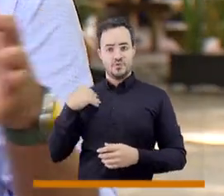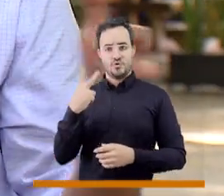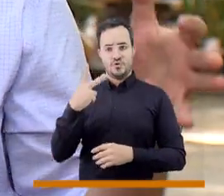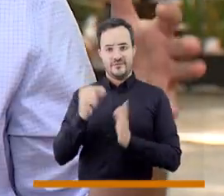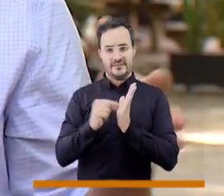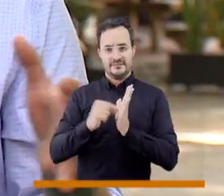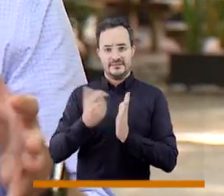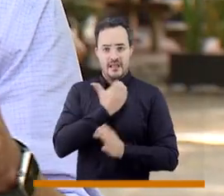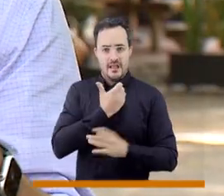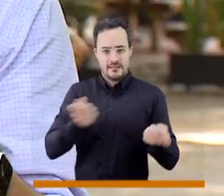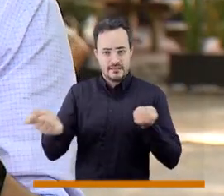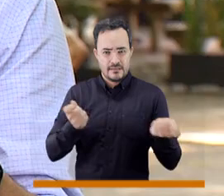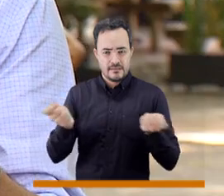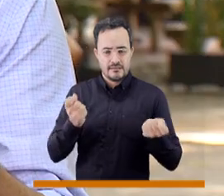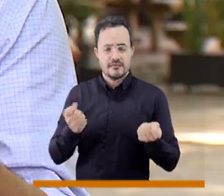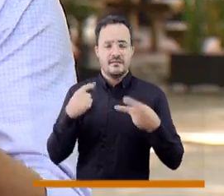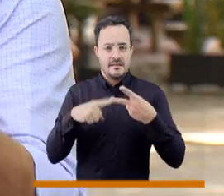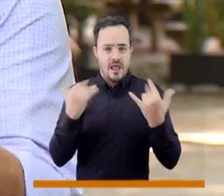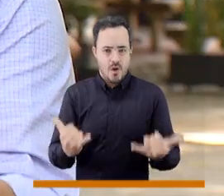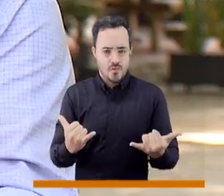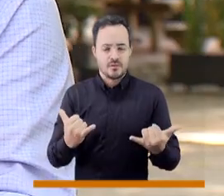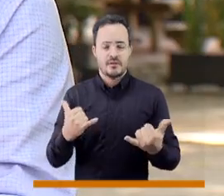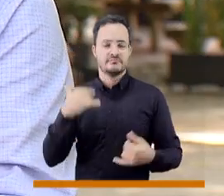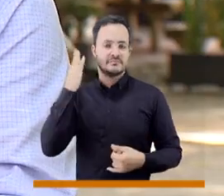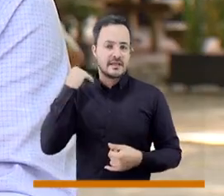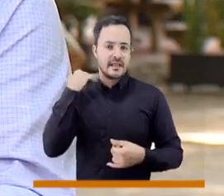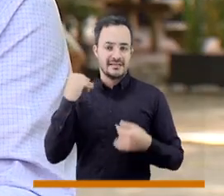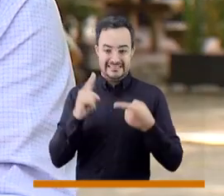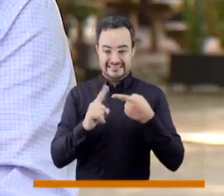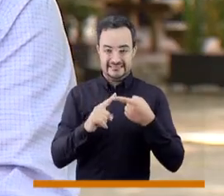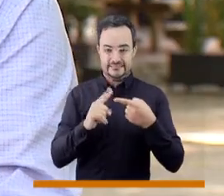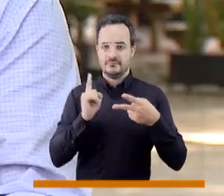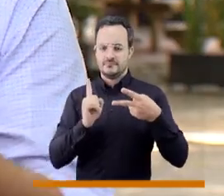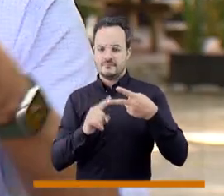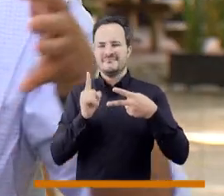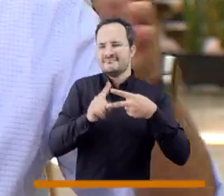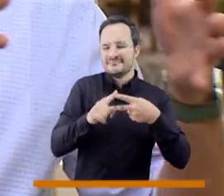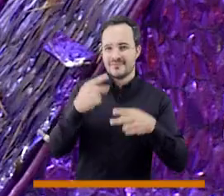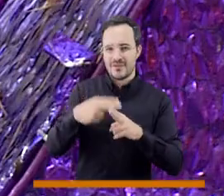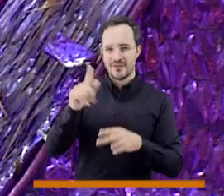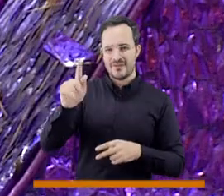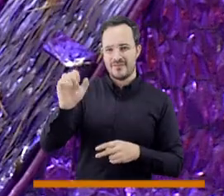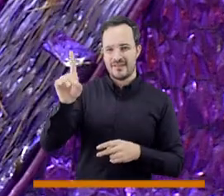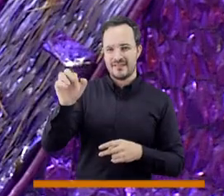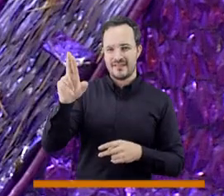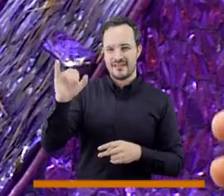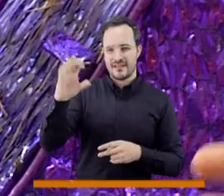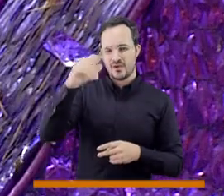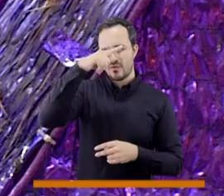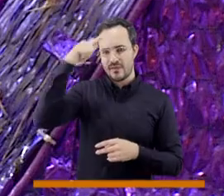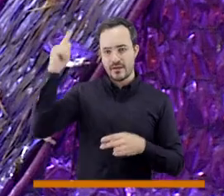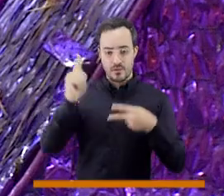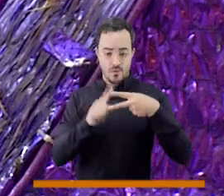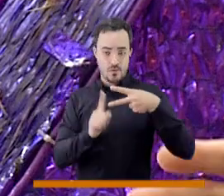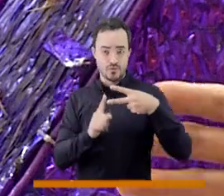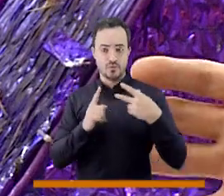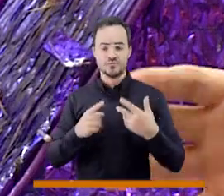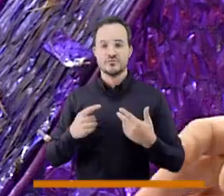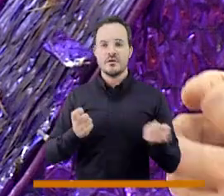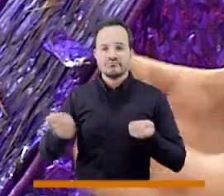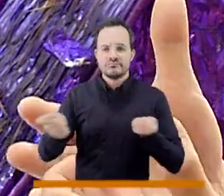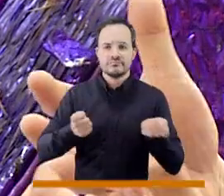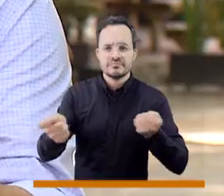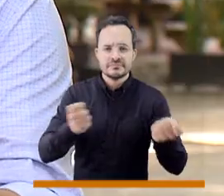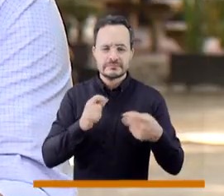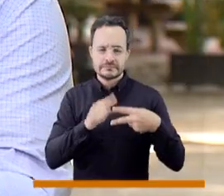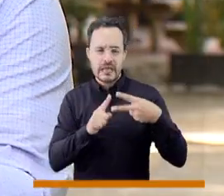estas dos últimas administraciones, la administración del actual alcalde Daniel Quintero y del exalcalde Federico Gutiérrez, no